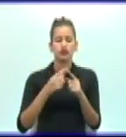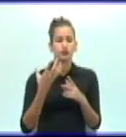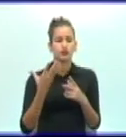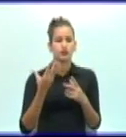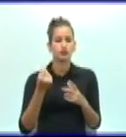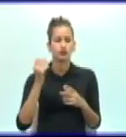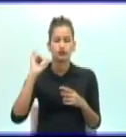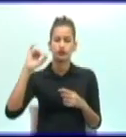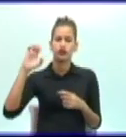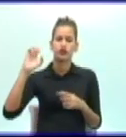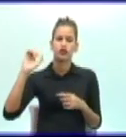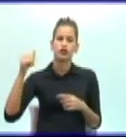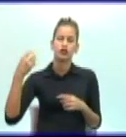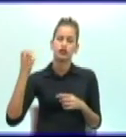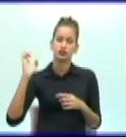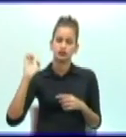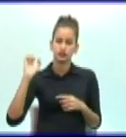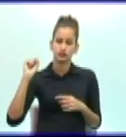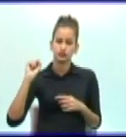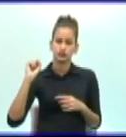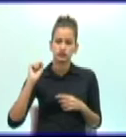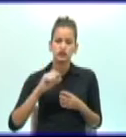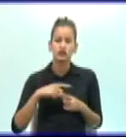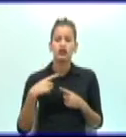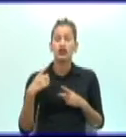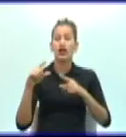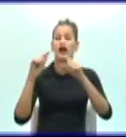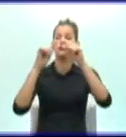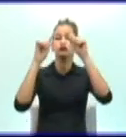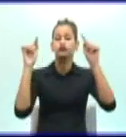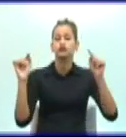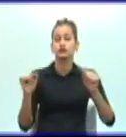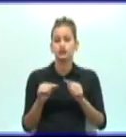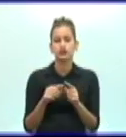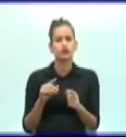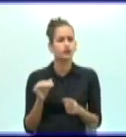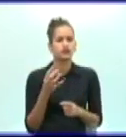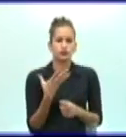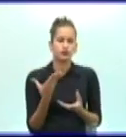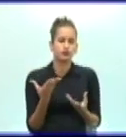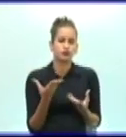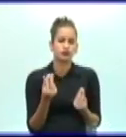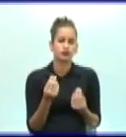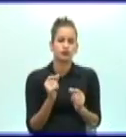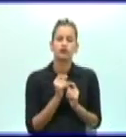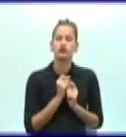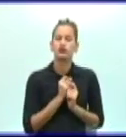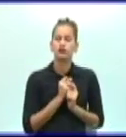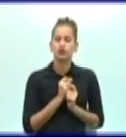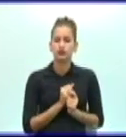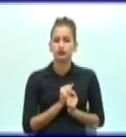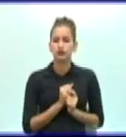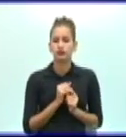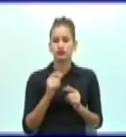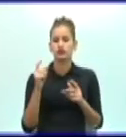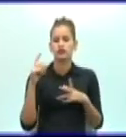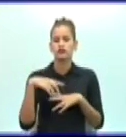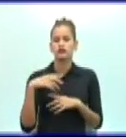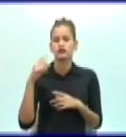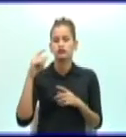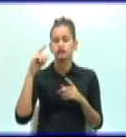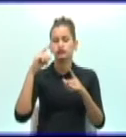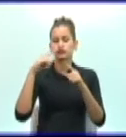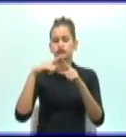simetría. Entonces resumimos que la propiedad de las figuras que son simétricas con respecto a un